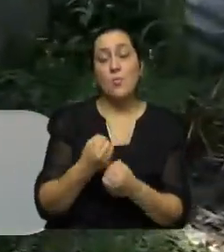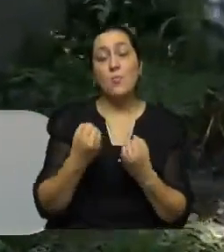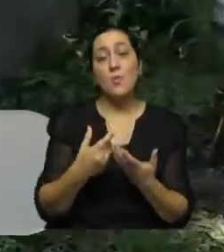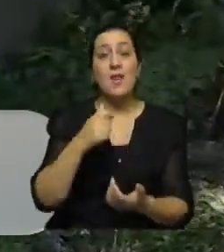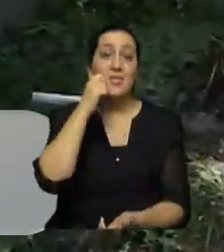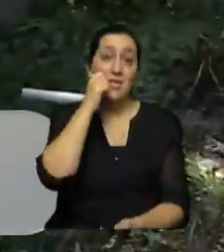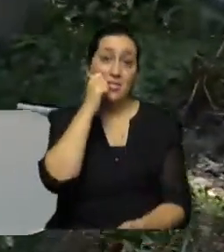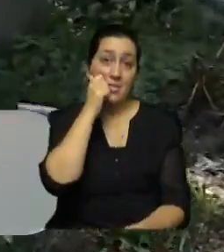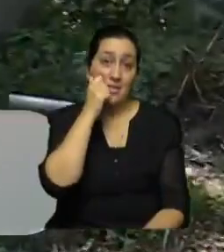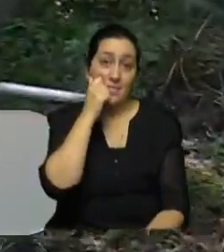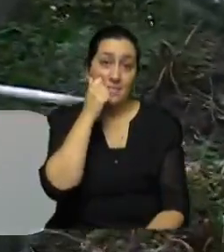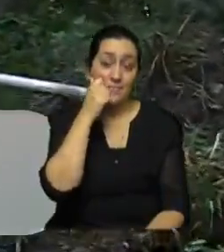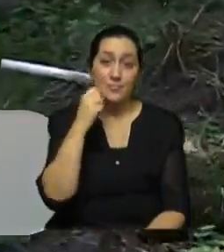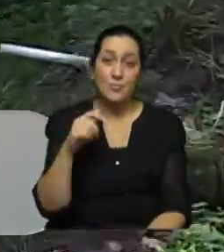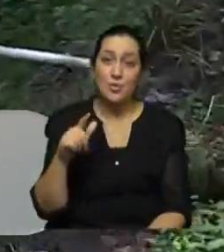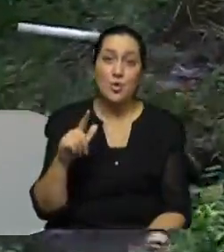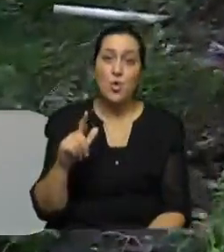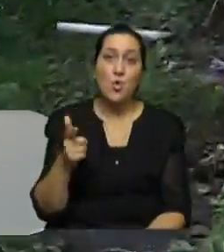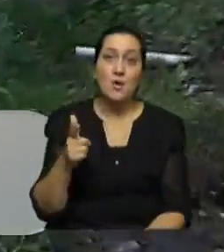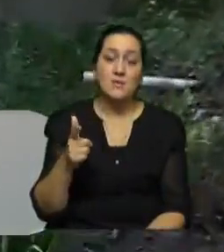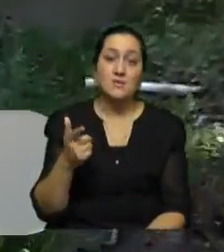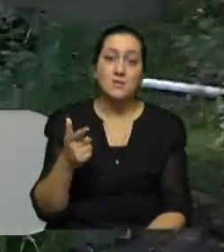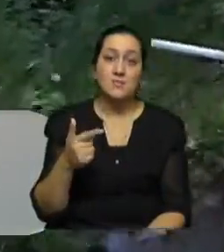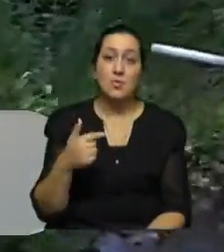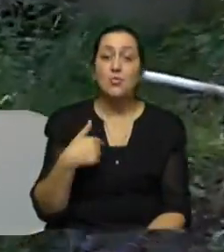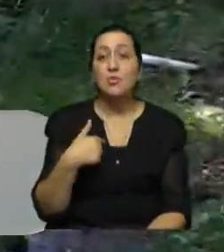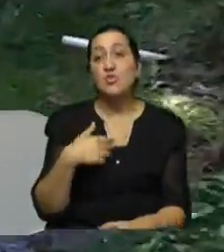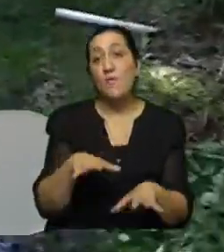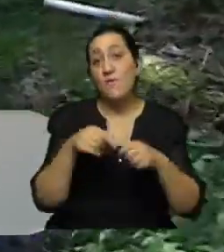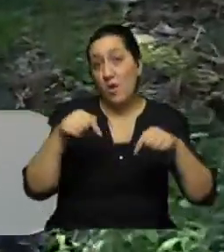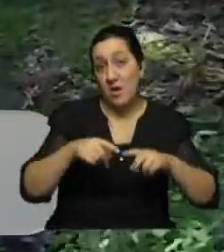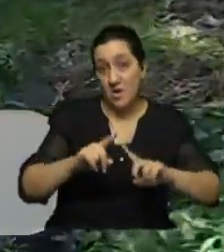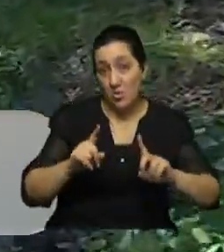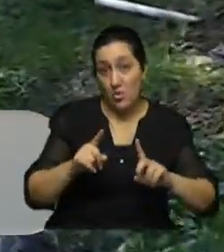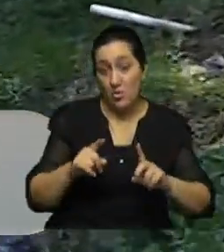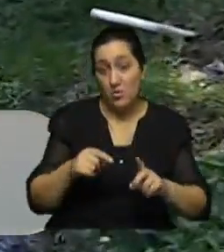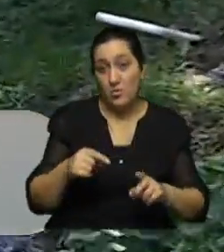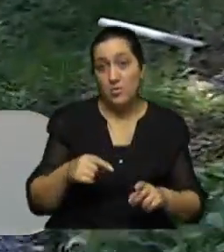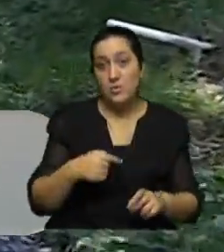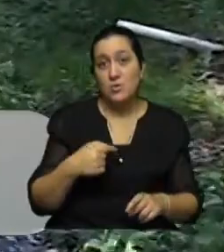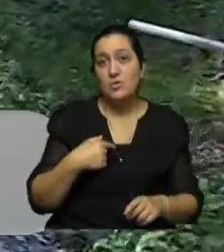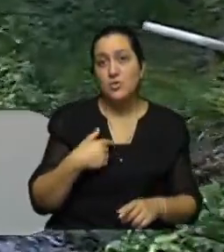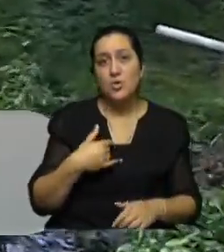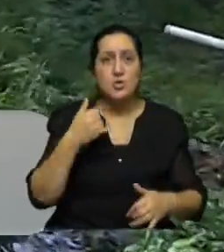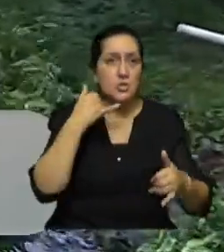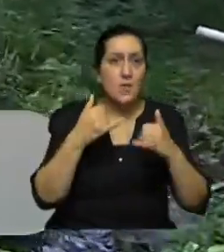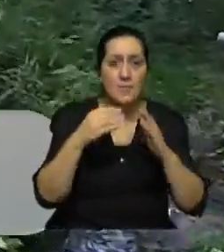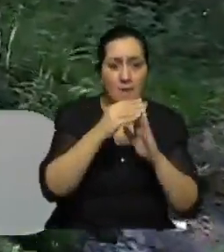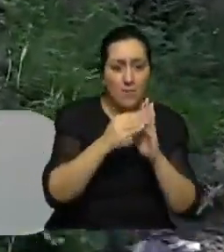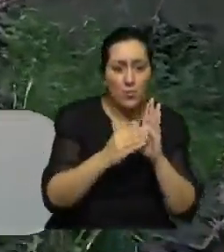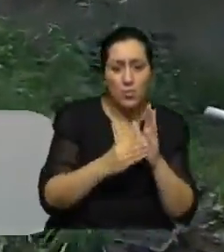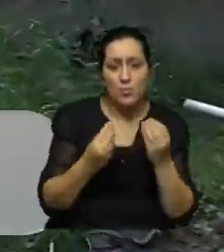por la edad. Porque no es por donde uno viva. Y digo, yo me he alistado en montones de empresas,